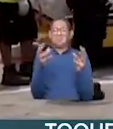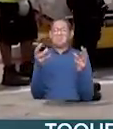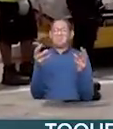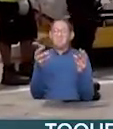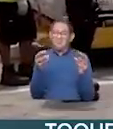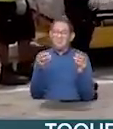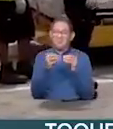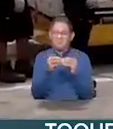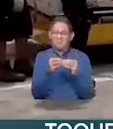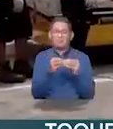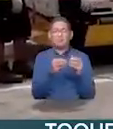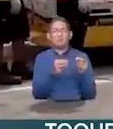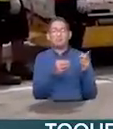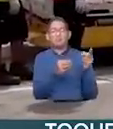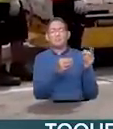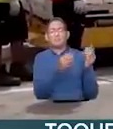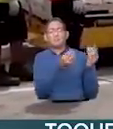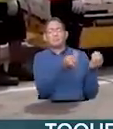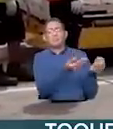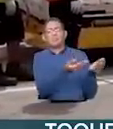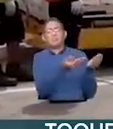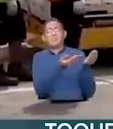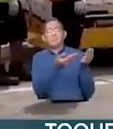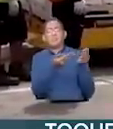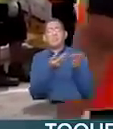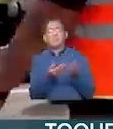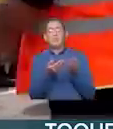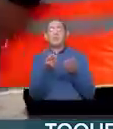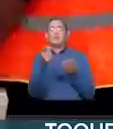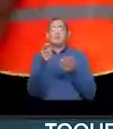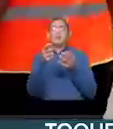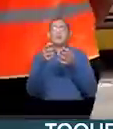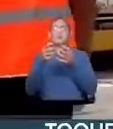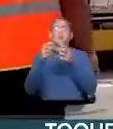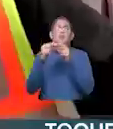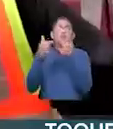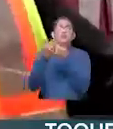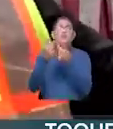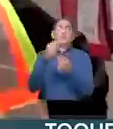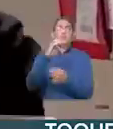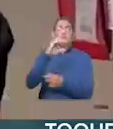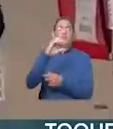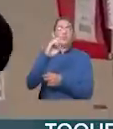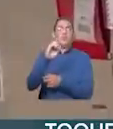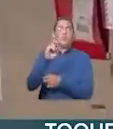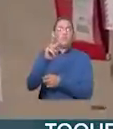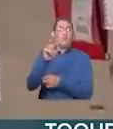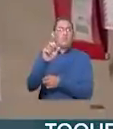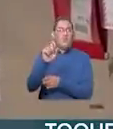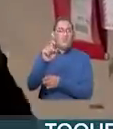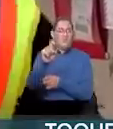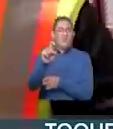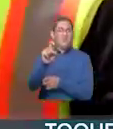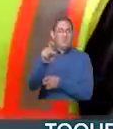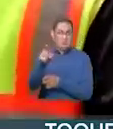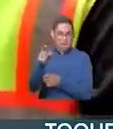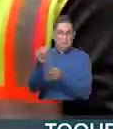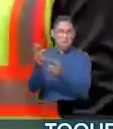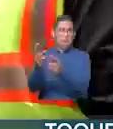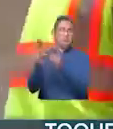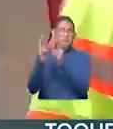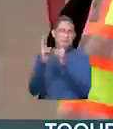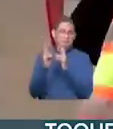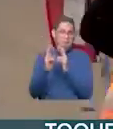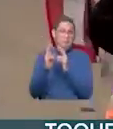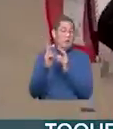vacunas gestionadas a través del mecanismo multilateral kóvacs hoy queremos además